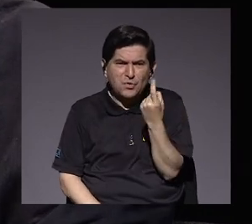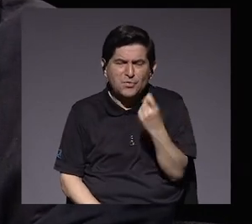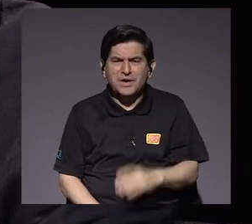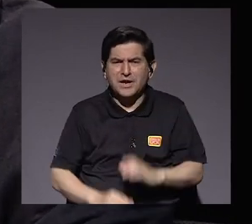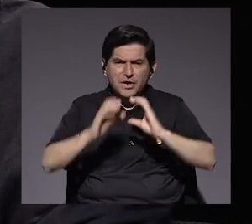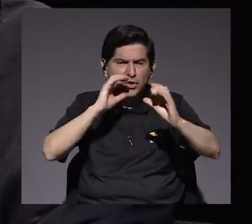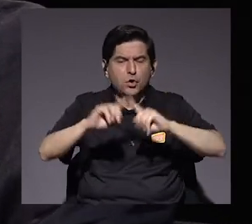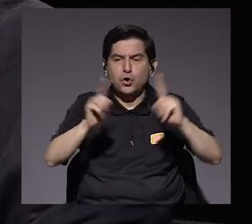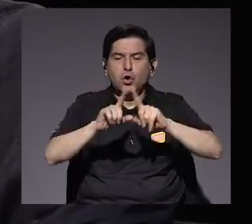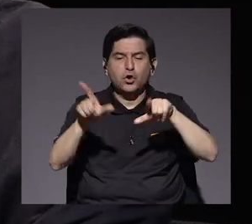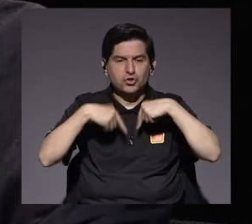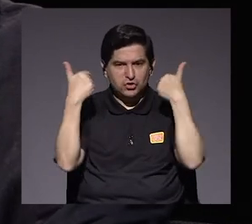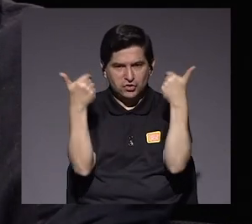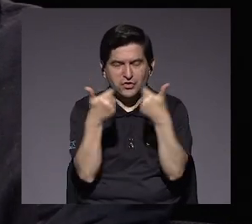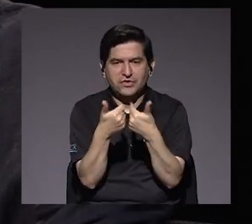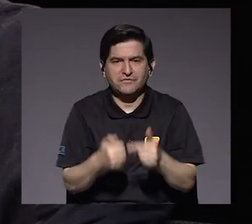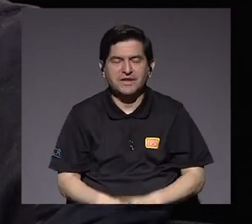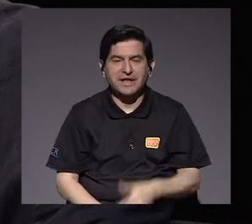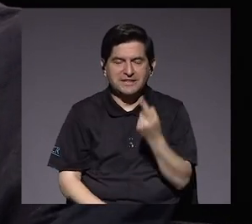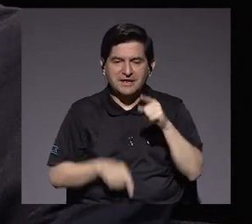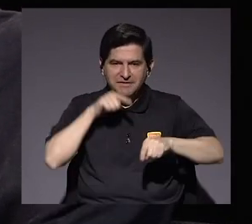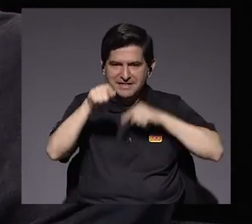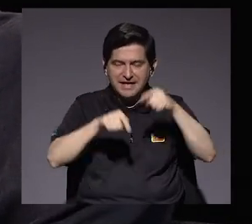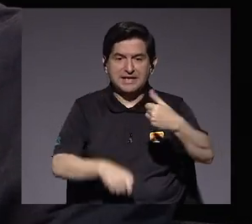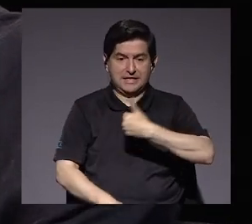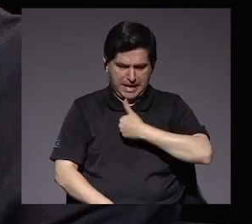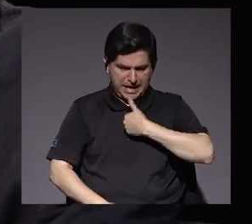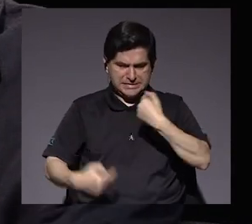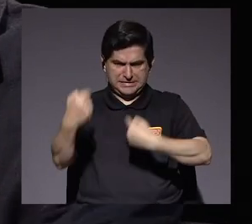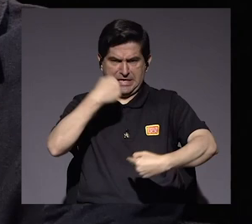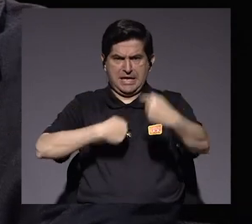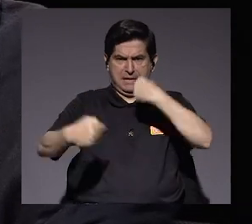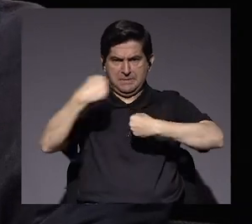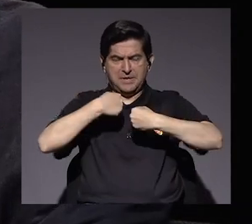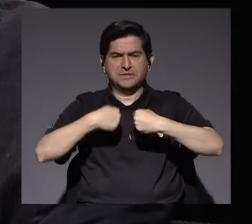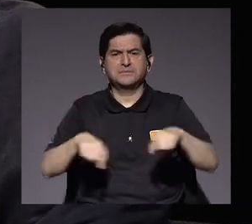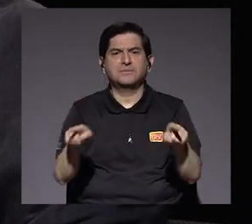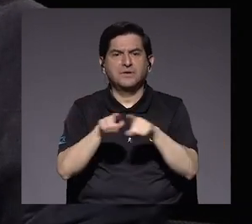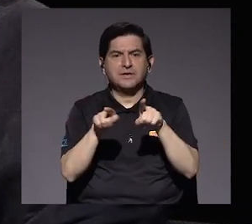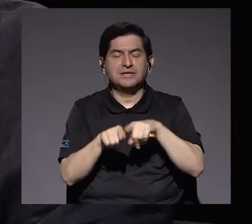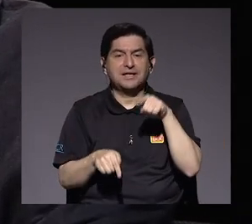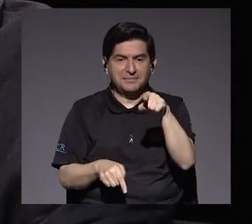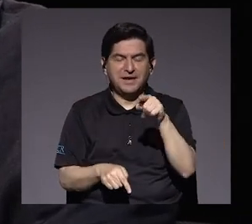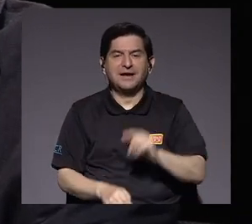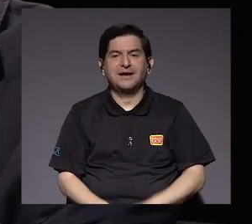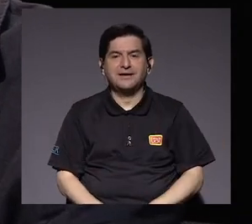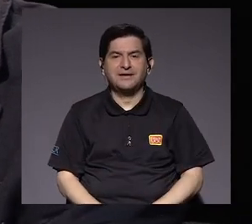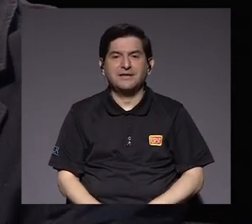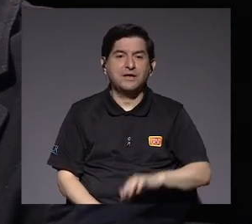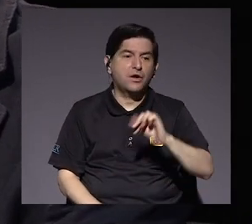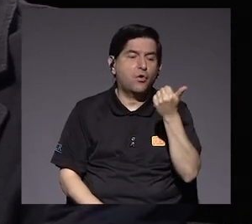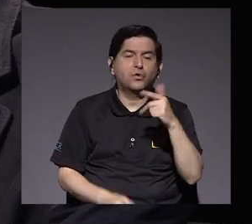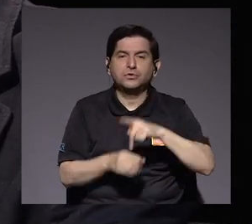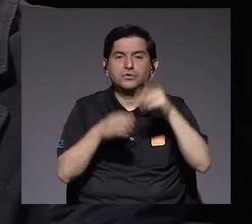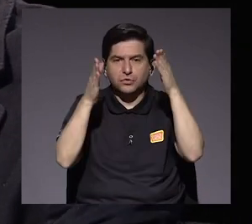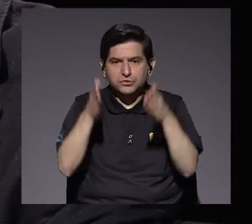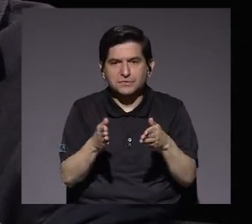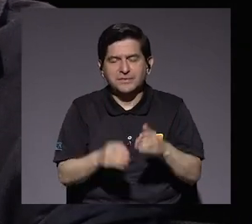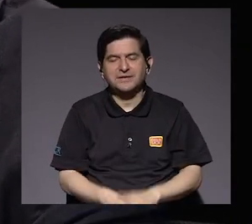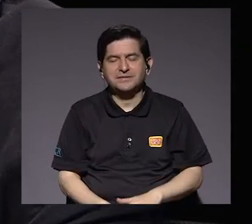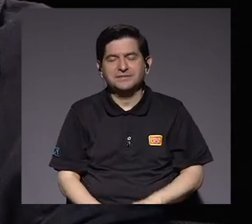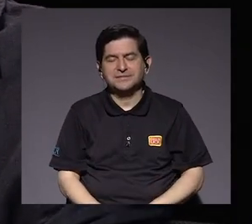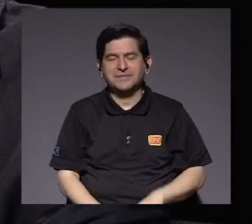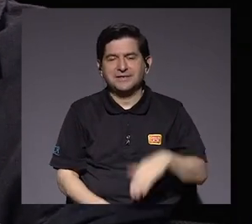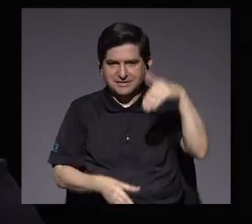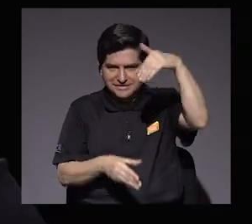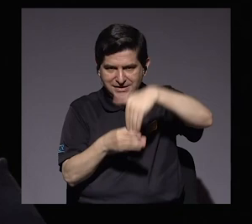creo que al gobierno le falta interlocución con varios sectores, creo que al gobierno le falta crítica y autocrítica, y ahí es donde efectivamente jugamos, ¿verdad?, otros